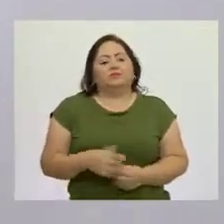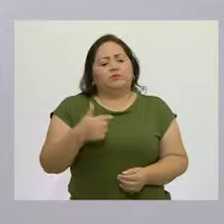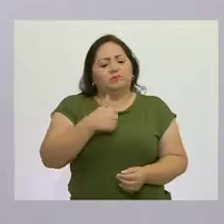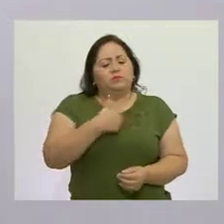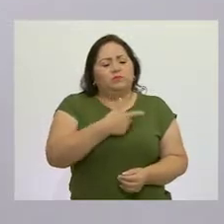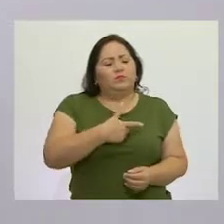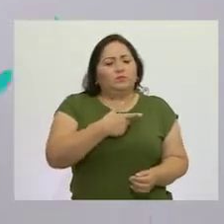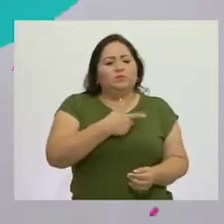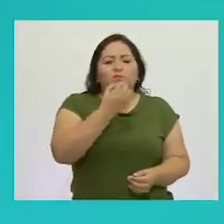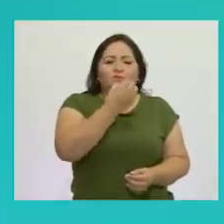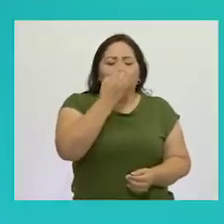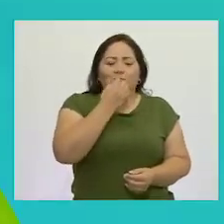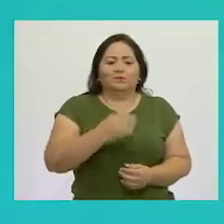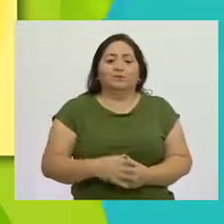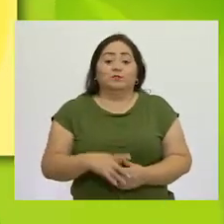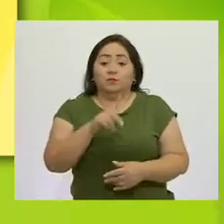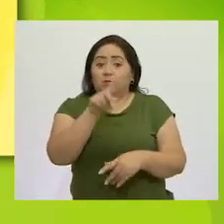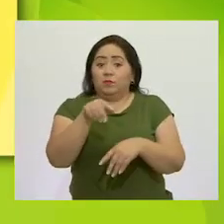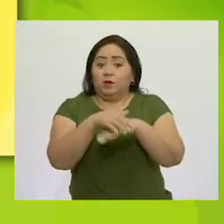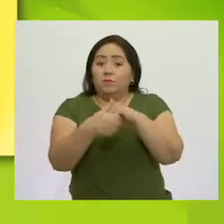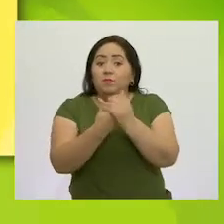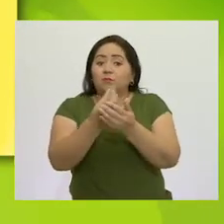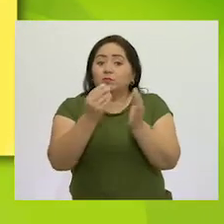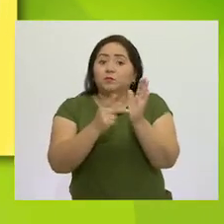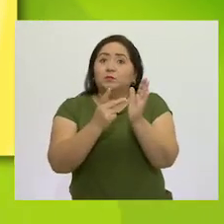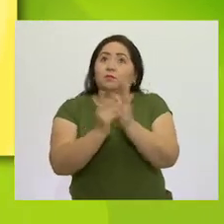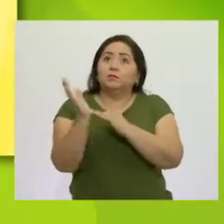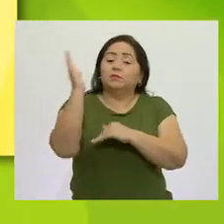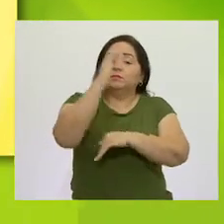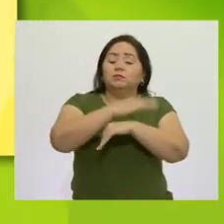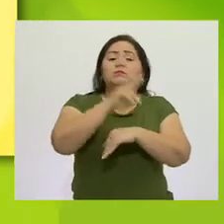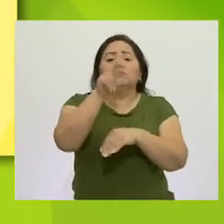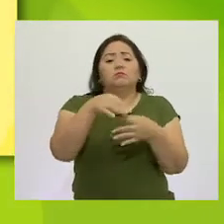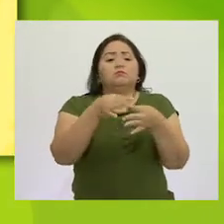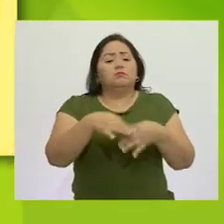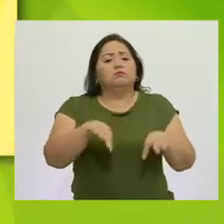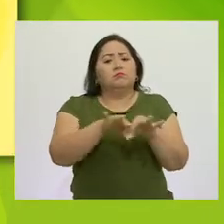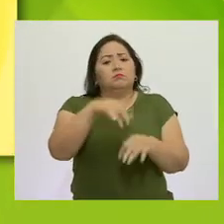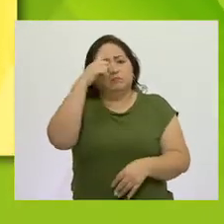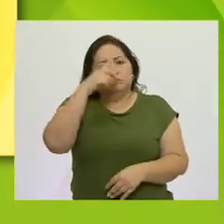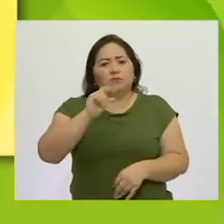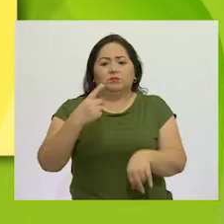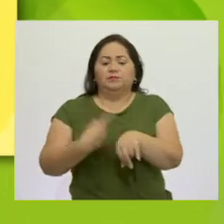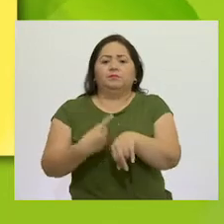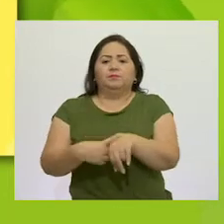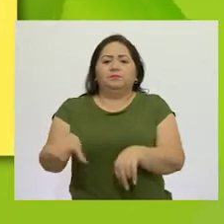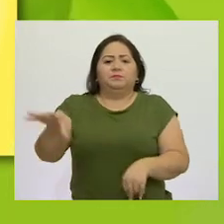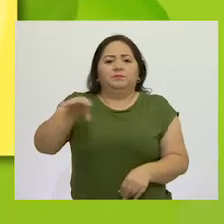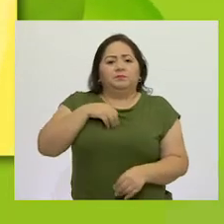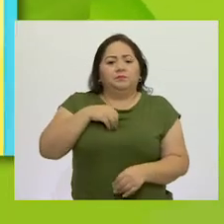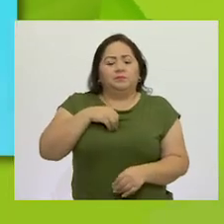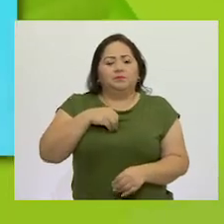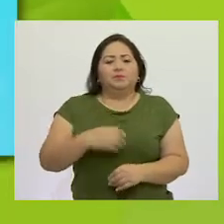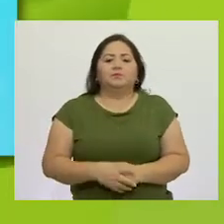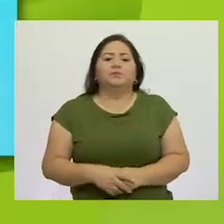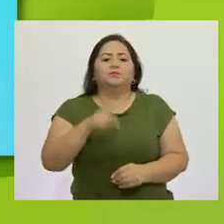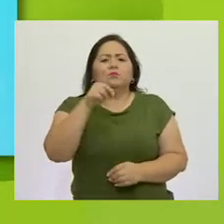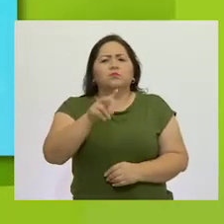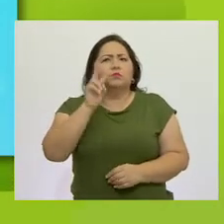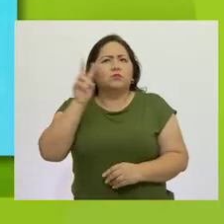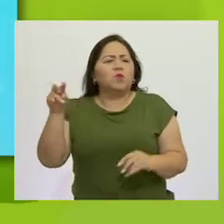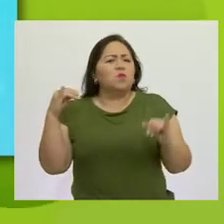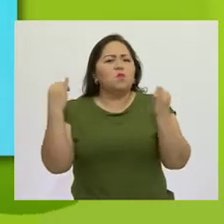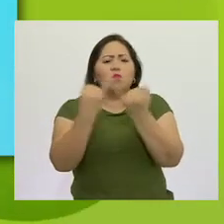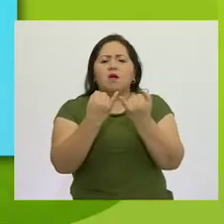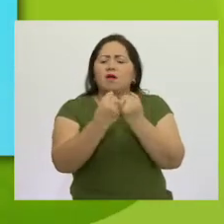Me gusta la escuela. Lavarnos las manos varias veces al día es importante para prevenir cualquier enfermedad.